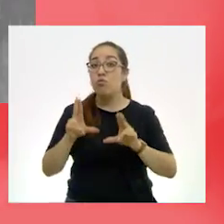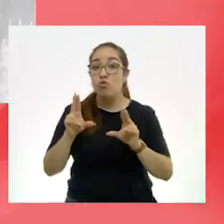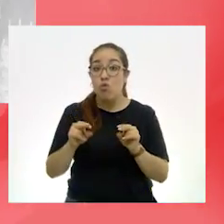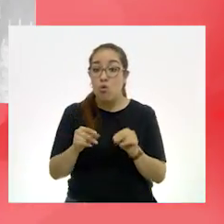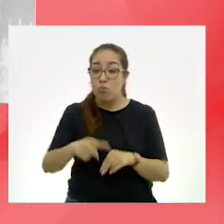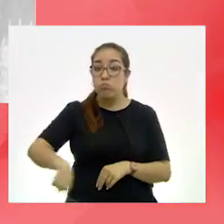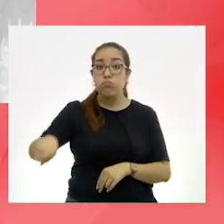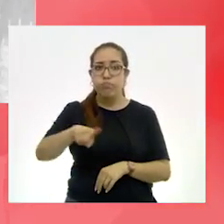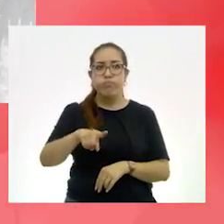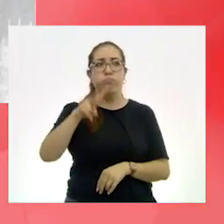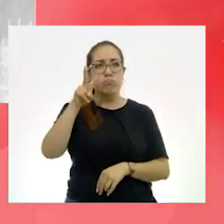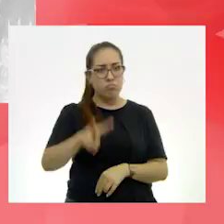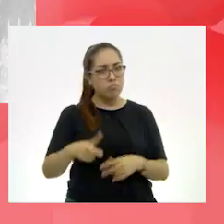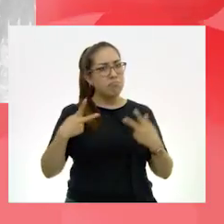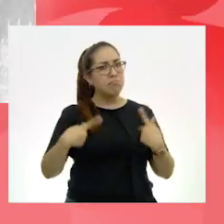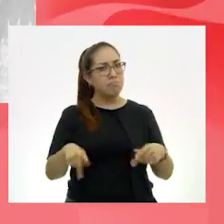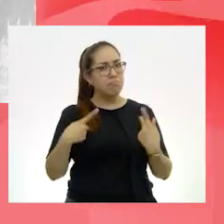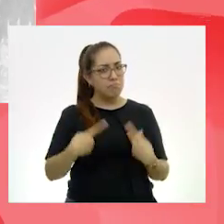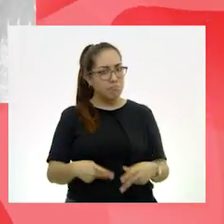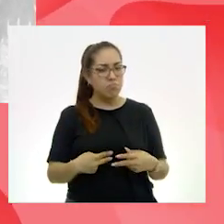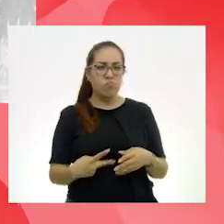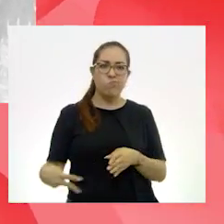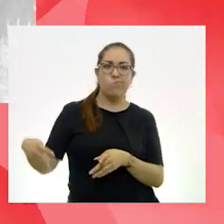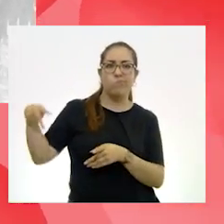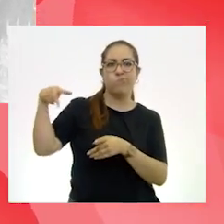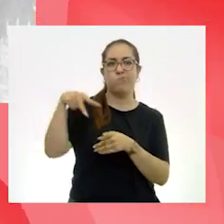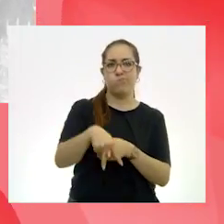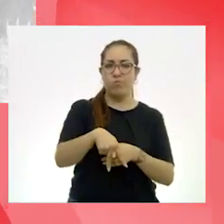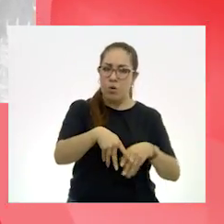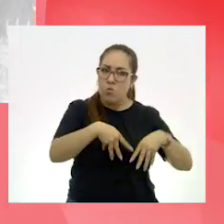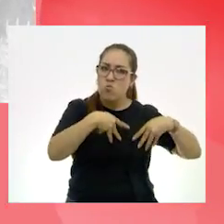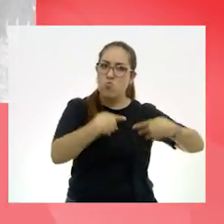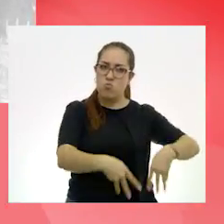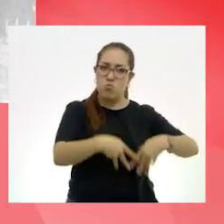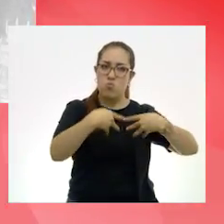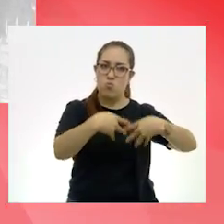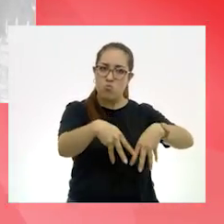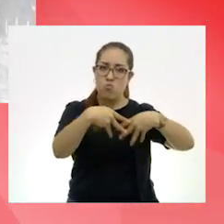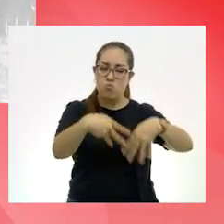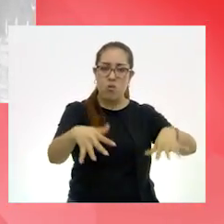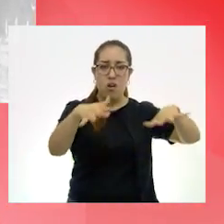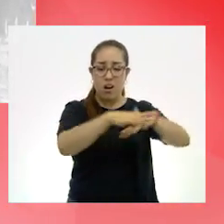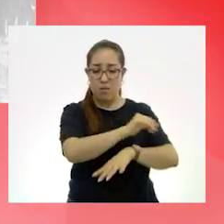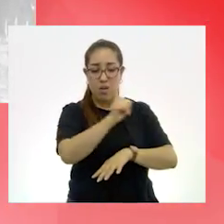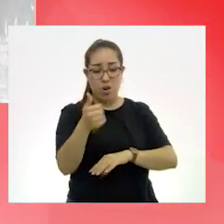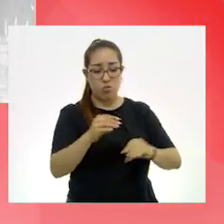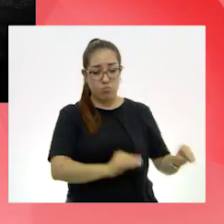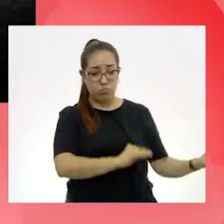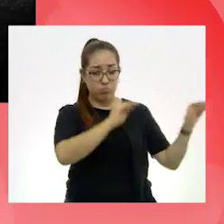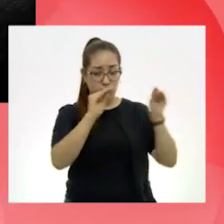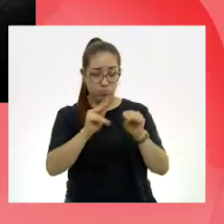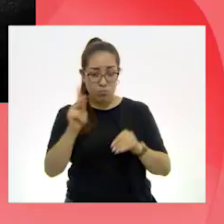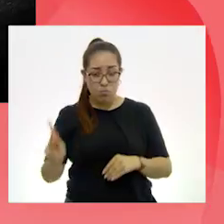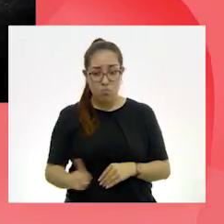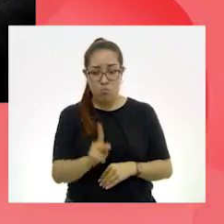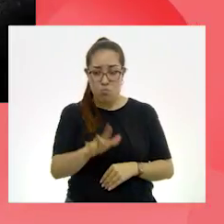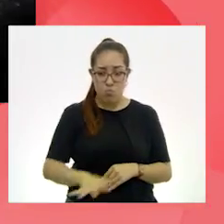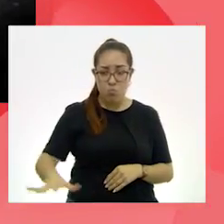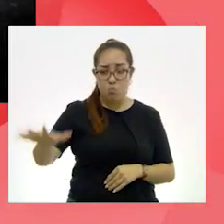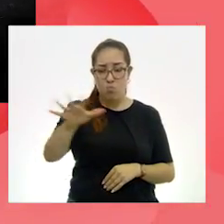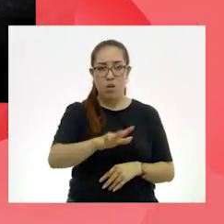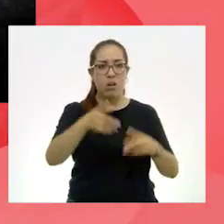columnas móviles de revolucionarios armados y que se trasladaban a otro pueblo, ahí se produció otro levantamiento, se engrosaba la